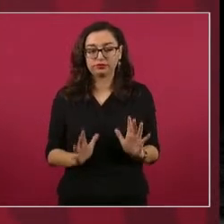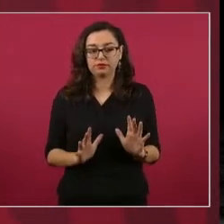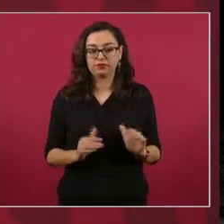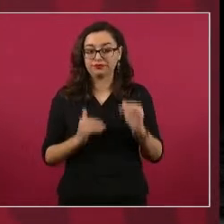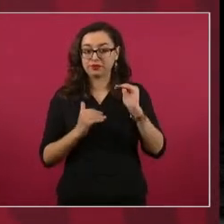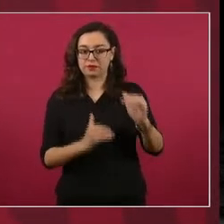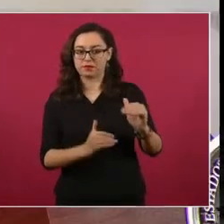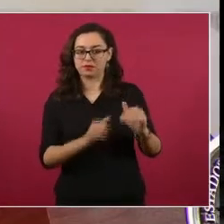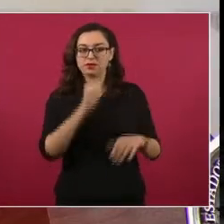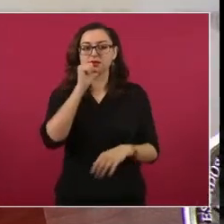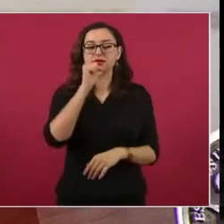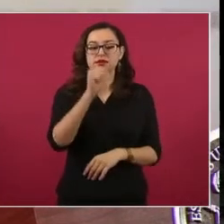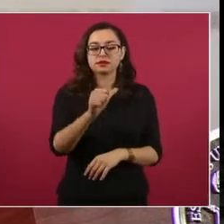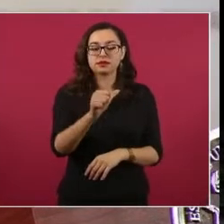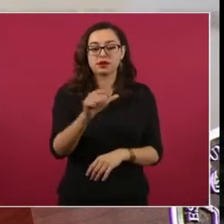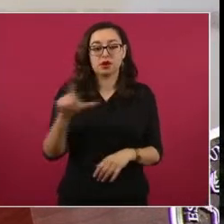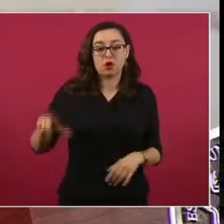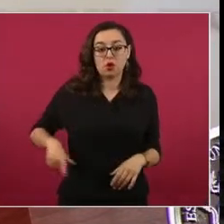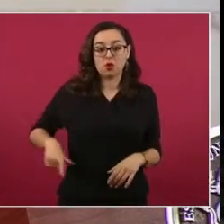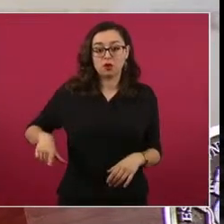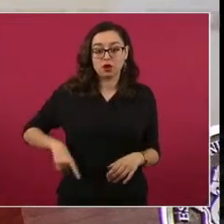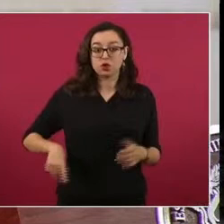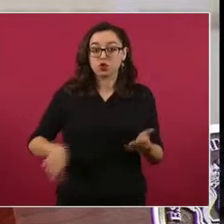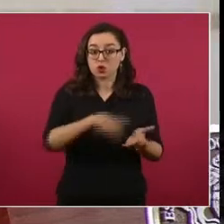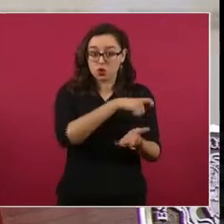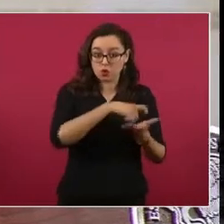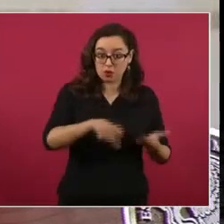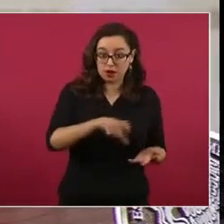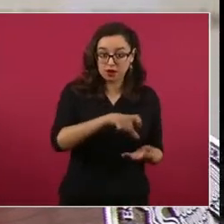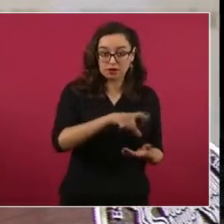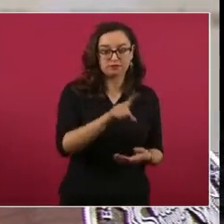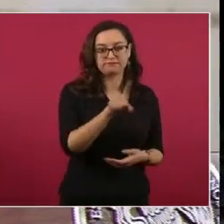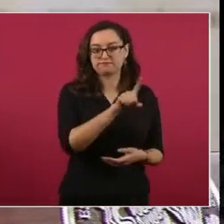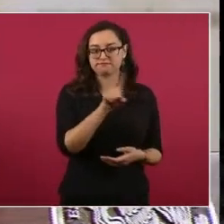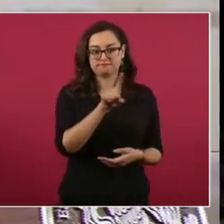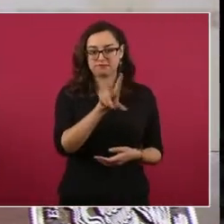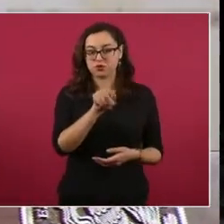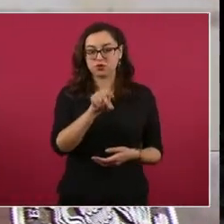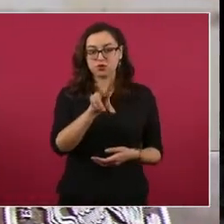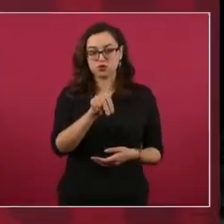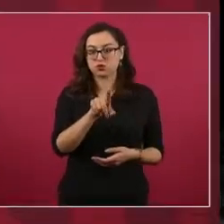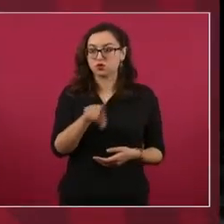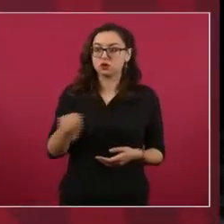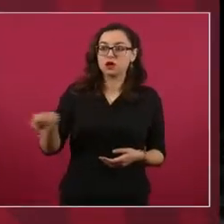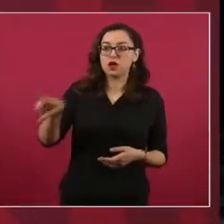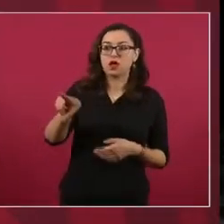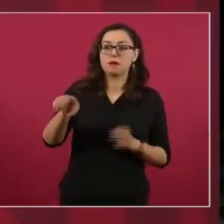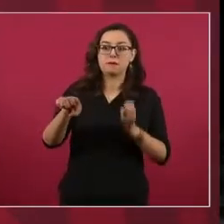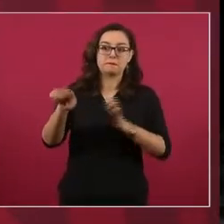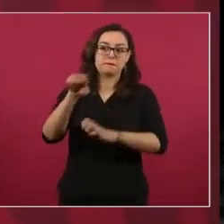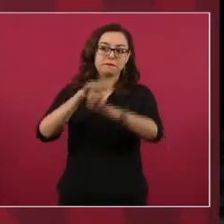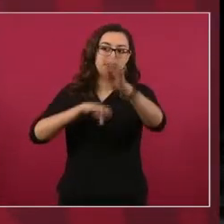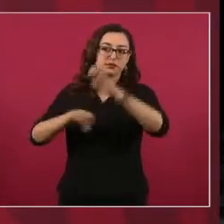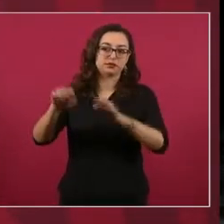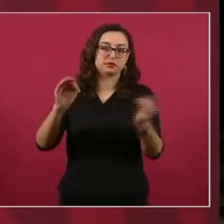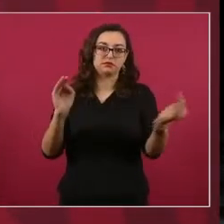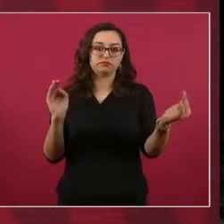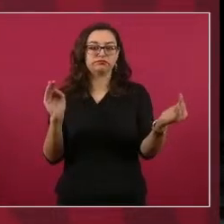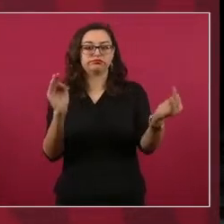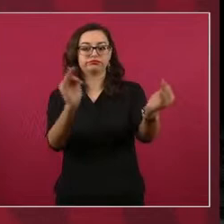directamente al gobierno sino a las empresas empresas